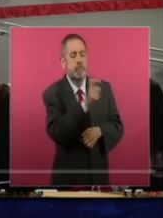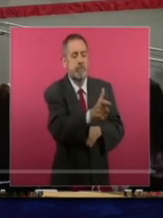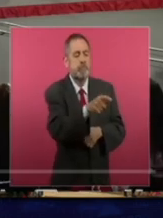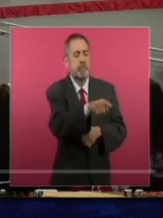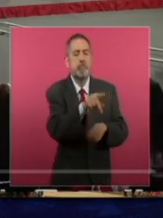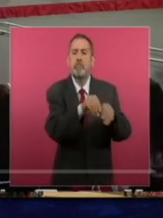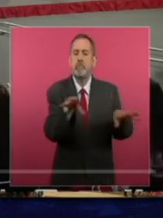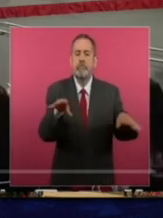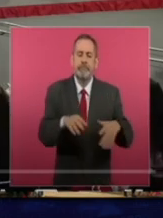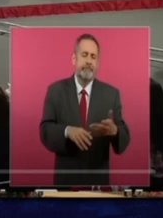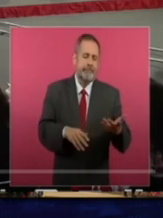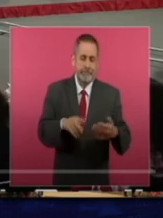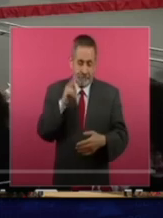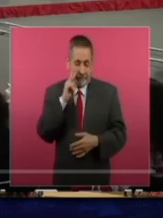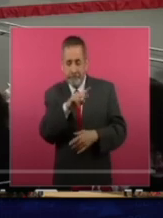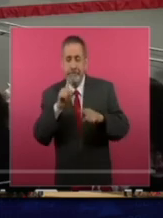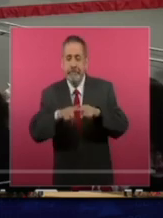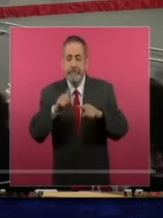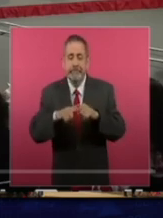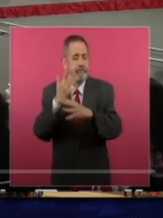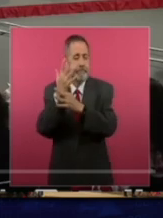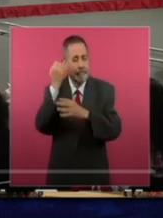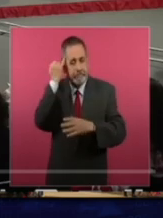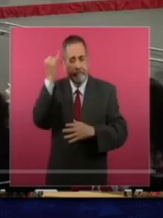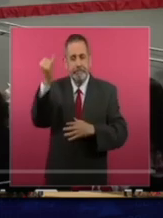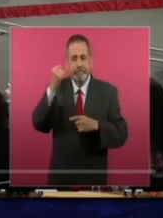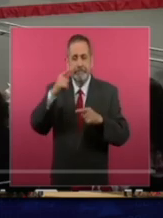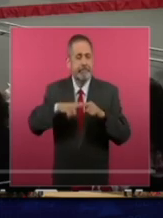Pero miren quiénes le dieron la información.